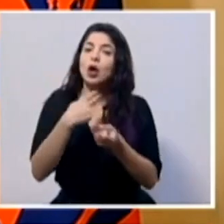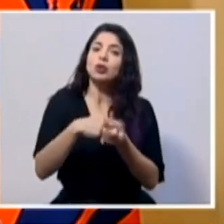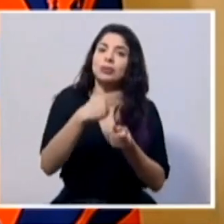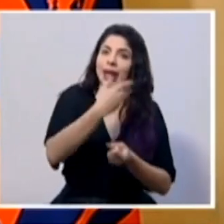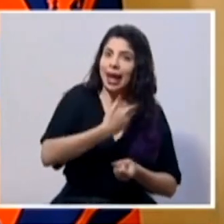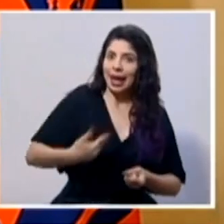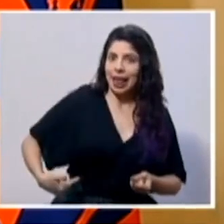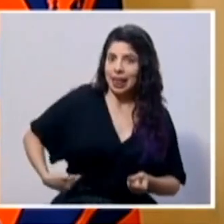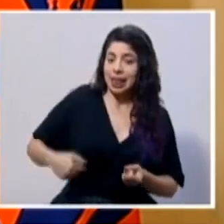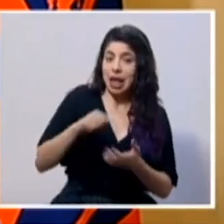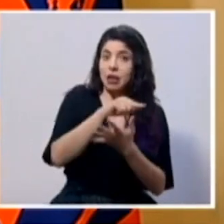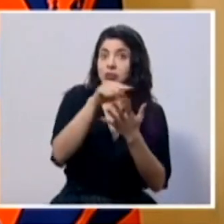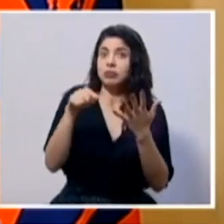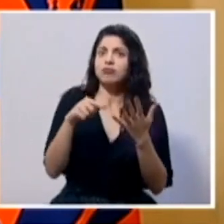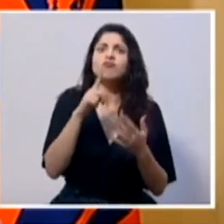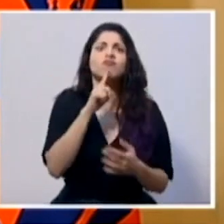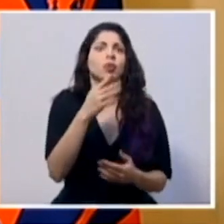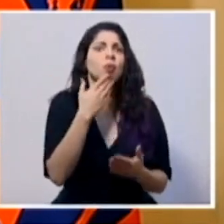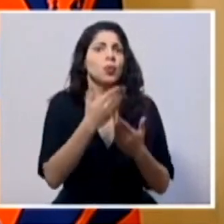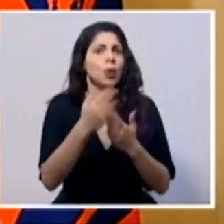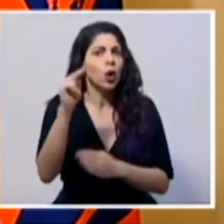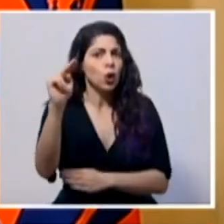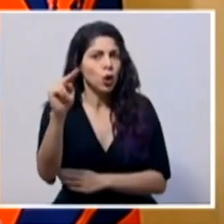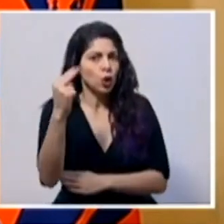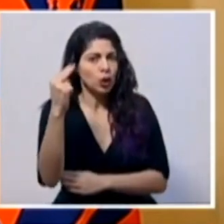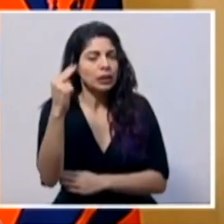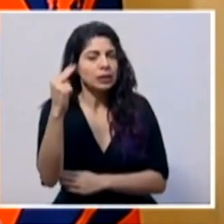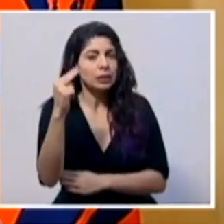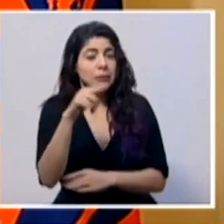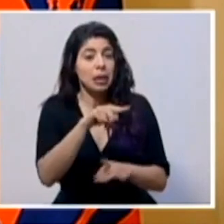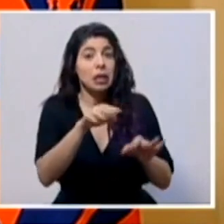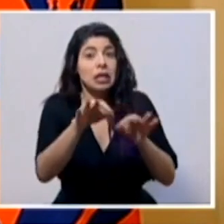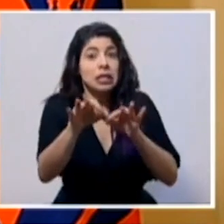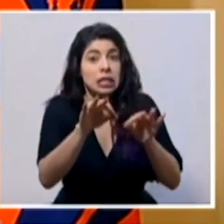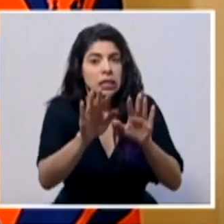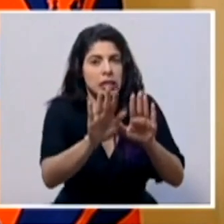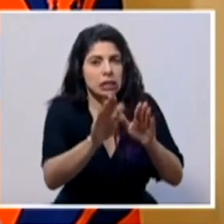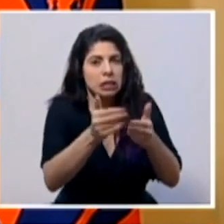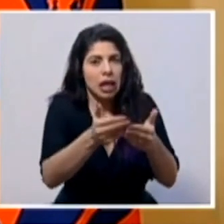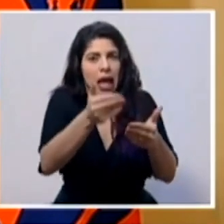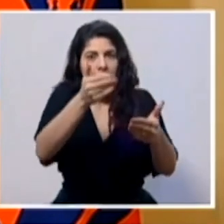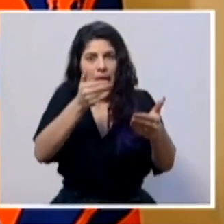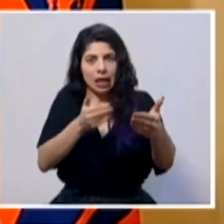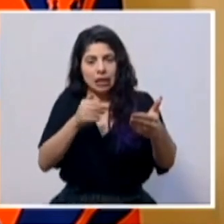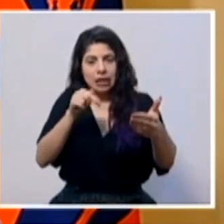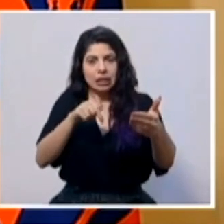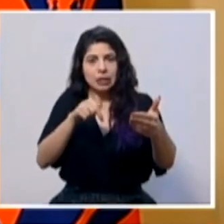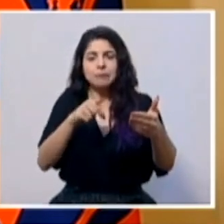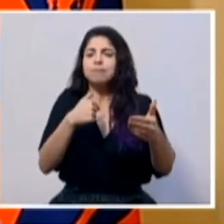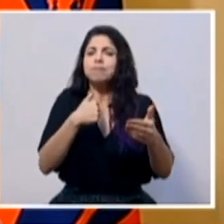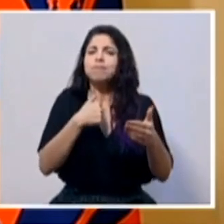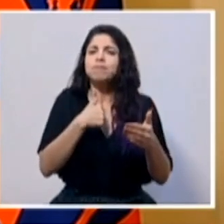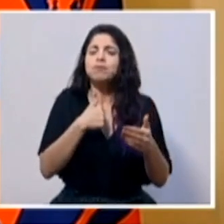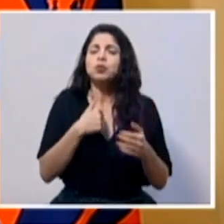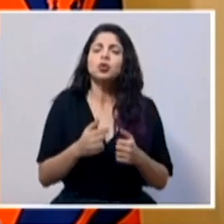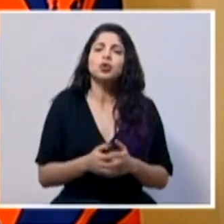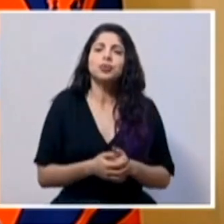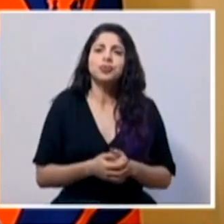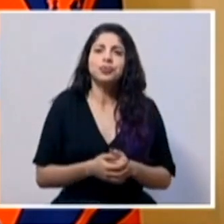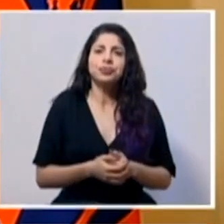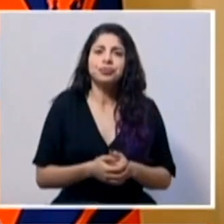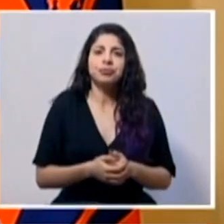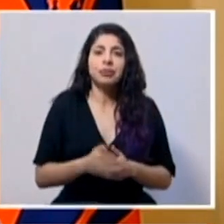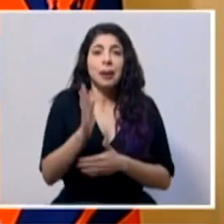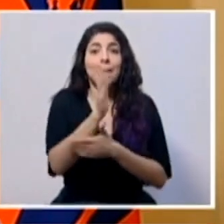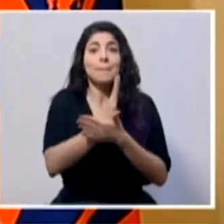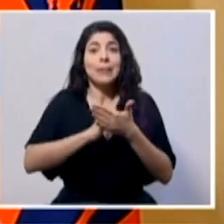Heredia, que en realidad son buenas noticias. Pero antes de hablarles sobre esto, yo,